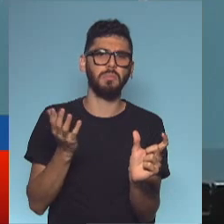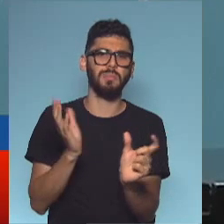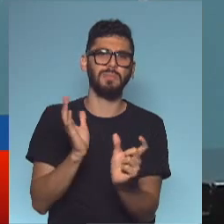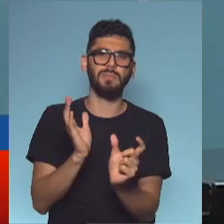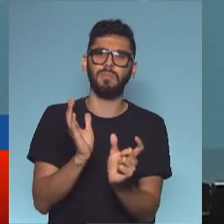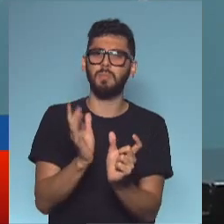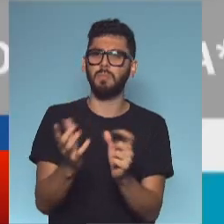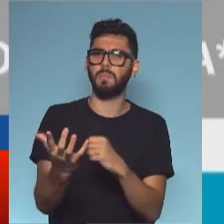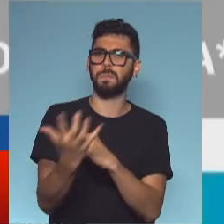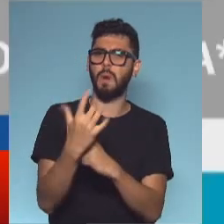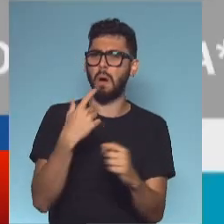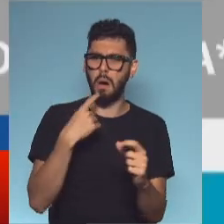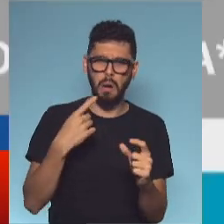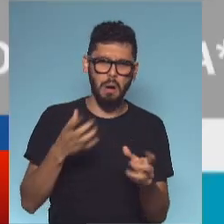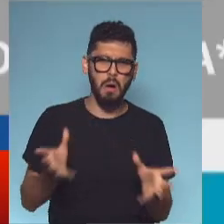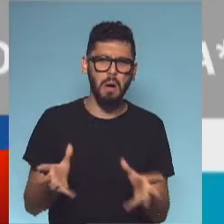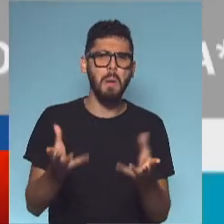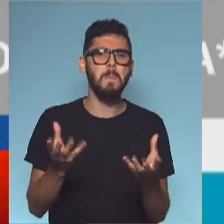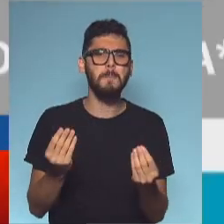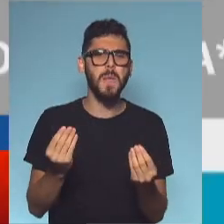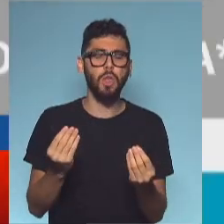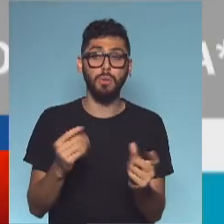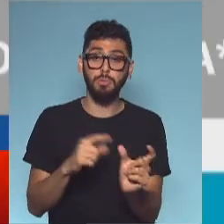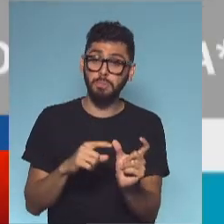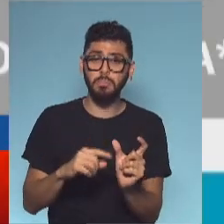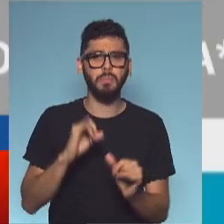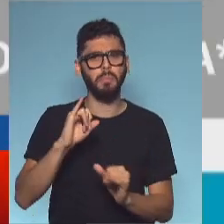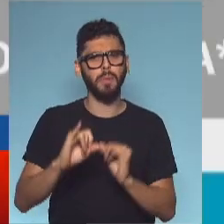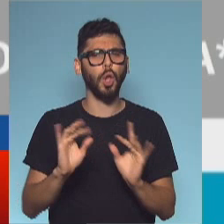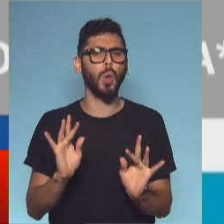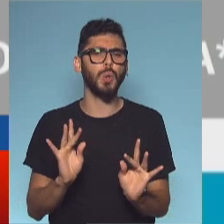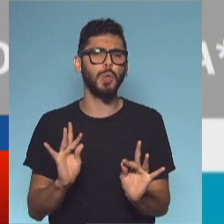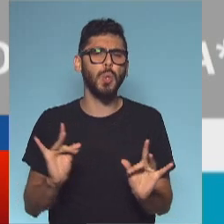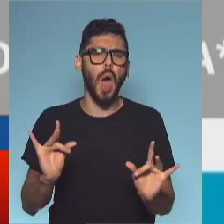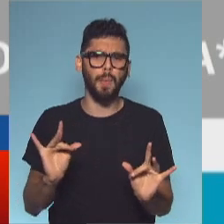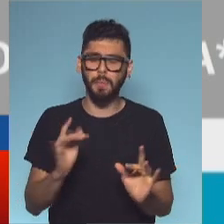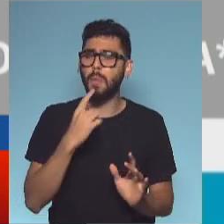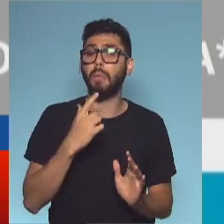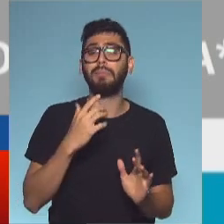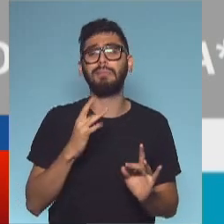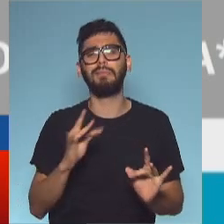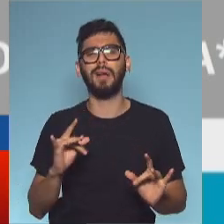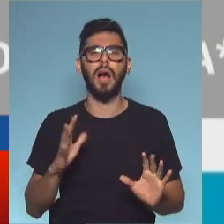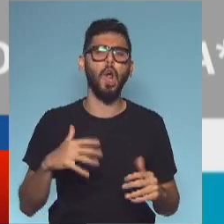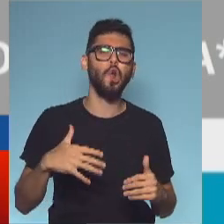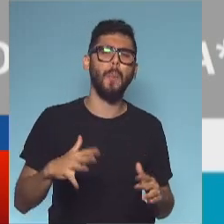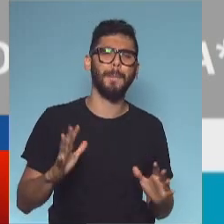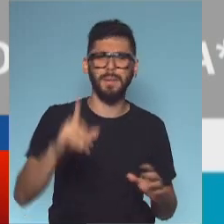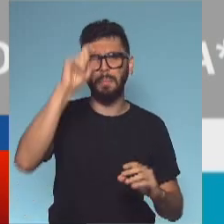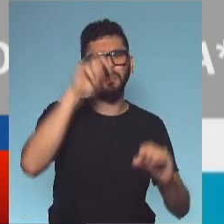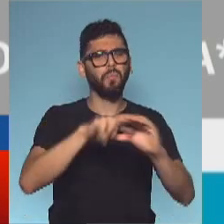meterle miedo a la gente. Uno puede edulcorar el discurso, decir, no pasa nada, tenemos un montón de